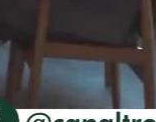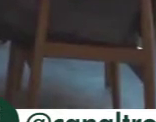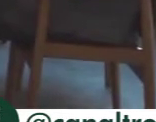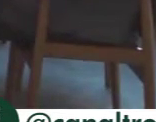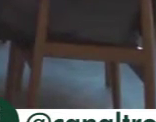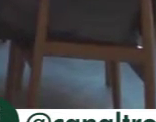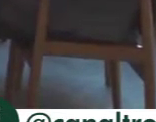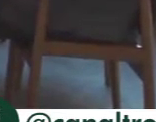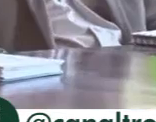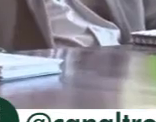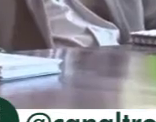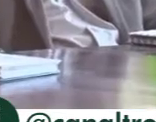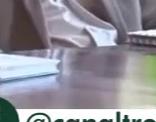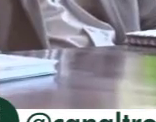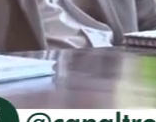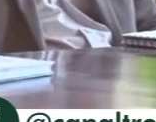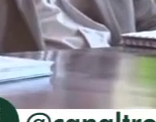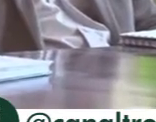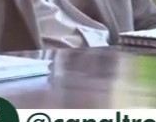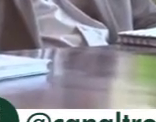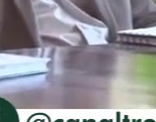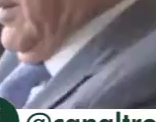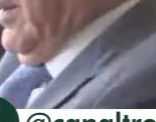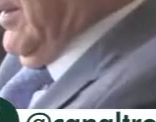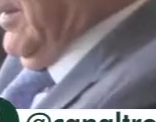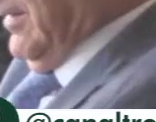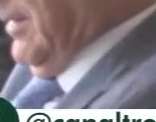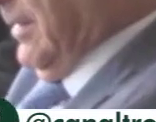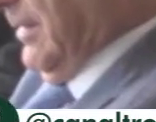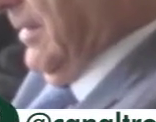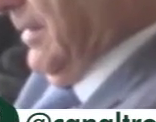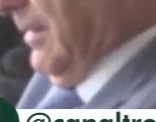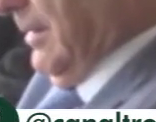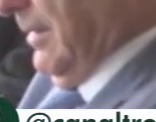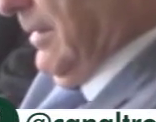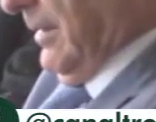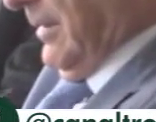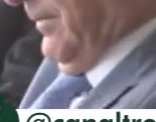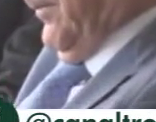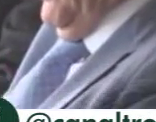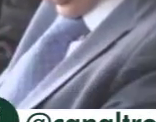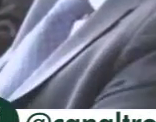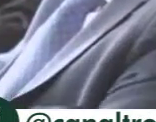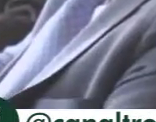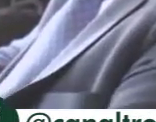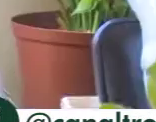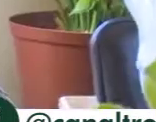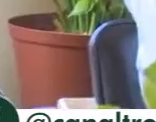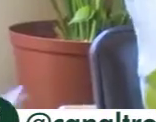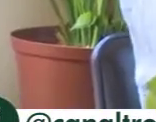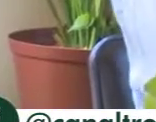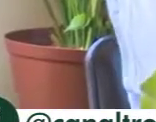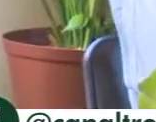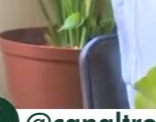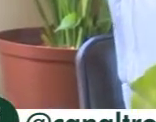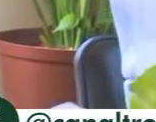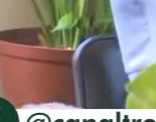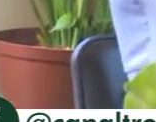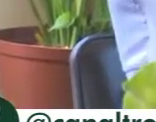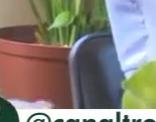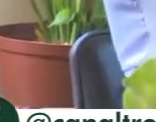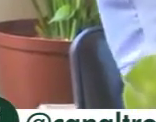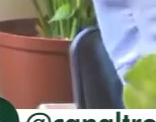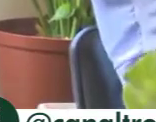tomaron esta decisión. Este pacto será llevado posteriormente a la firma al Congreso de la República, donde se realizará la